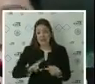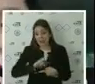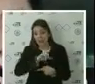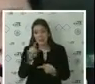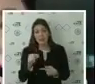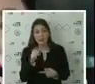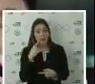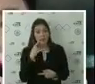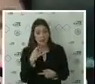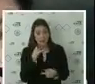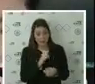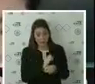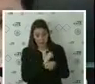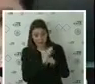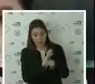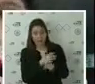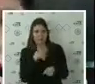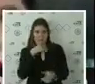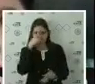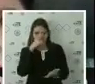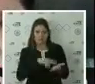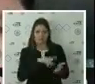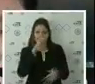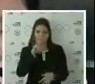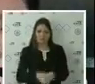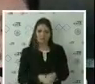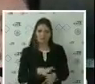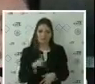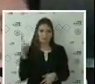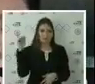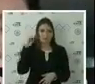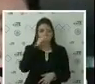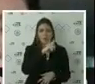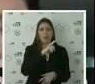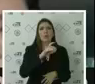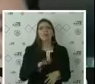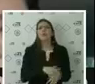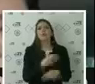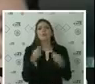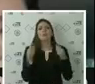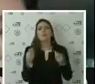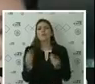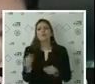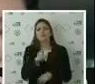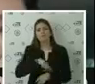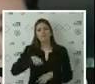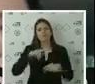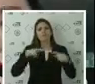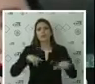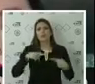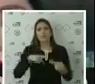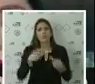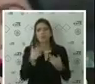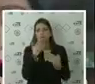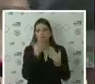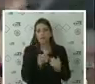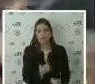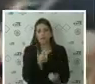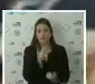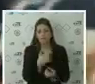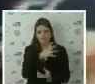ser difícil. ¿Por qué? Porque algunas personas pues no tienen la solvencia económica, y en el ámbito